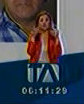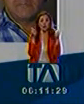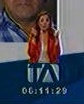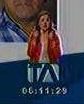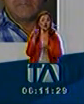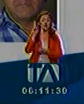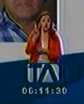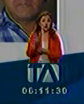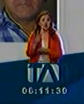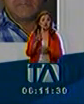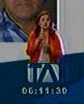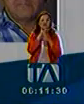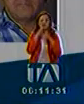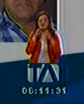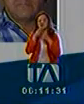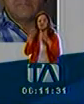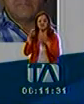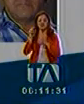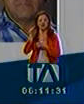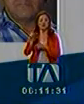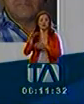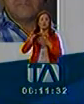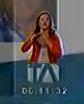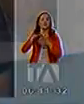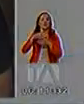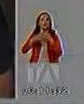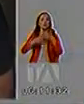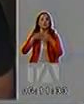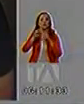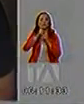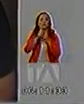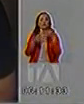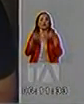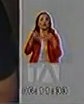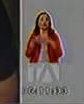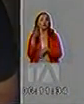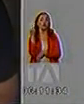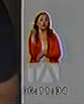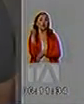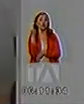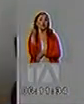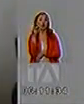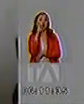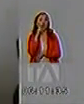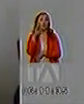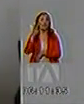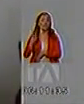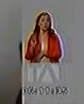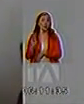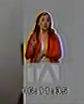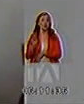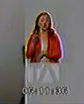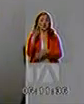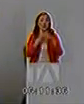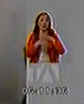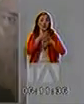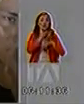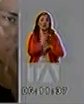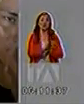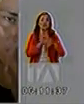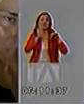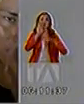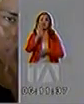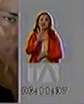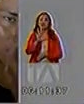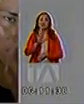por defraudaciones y 1 causa pendiente. Jacqueline y Ronald eran esposos, dejaron a 5 hijos en la orfandad.